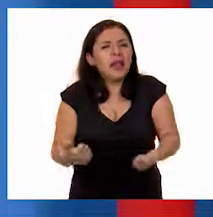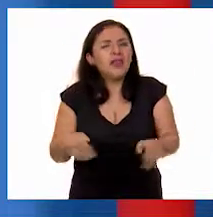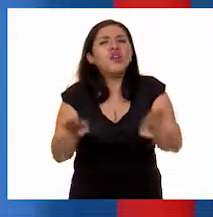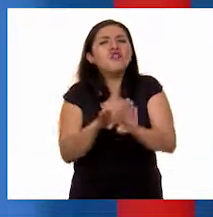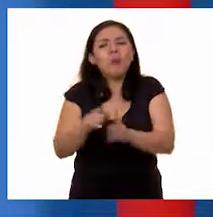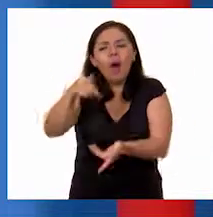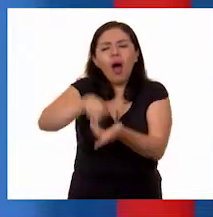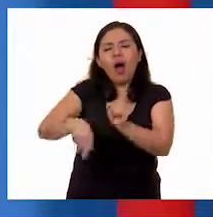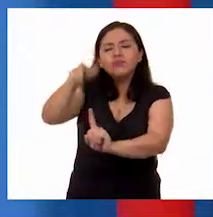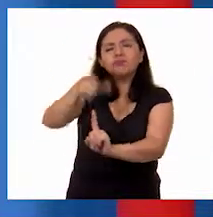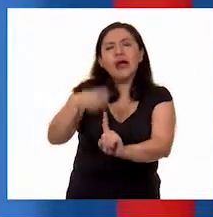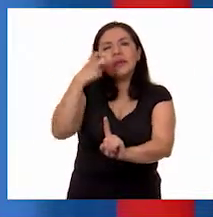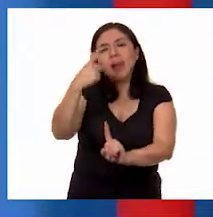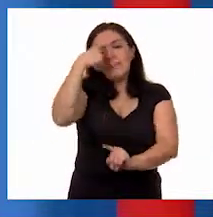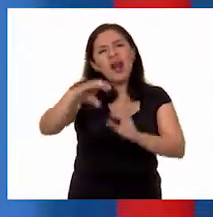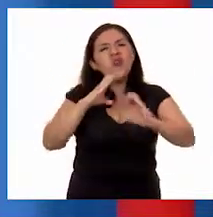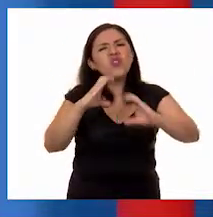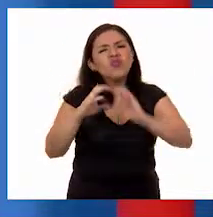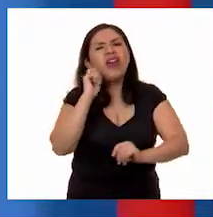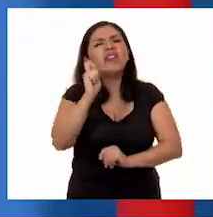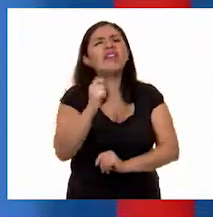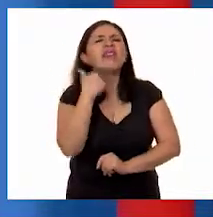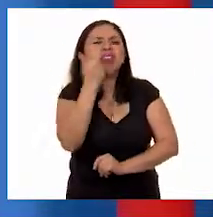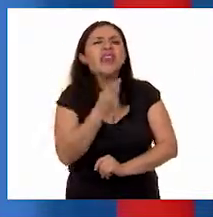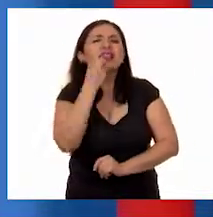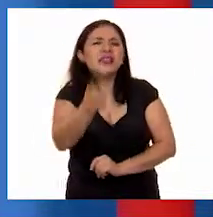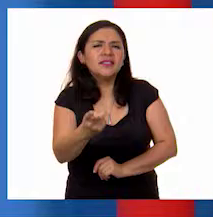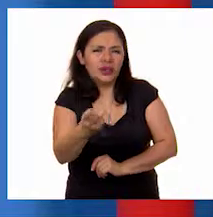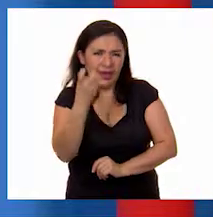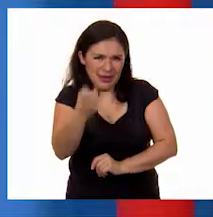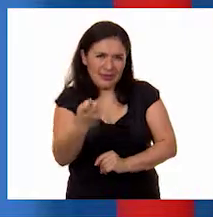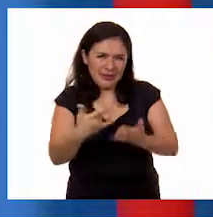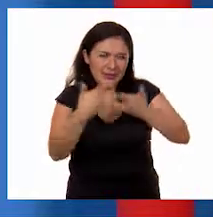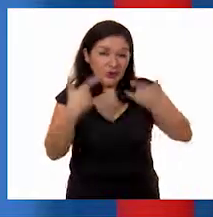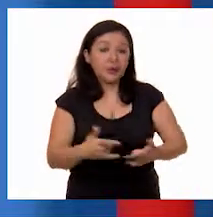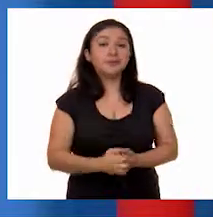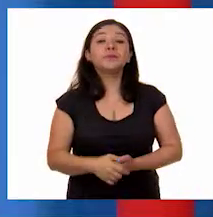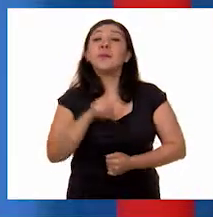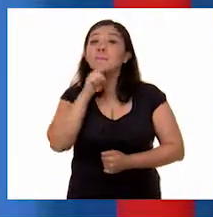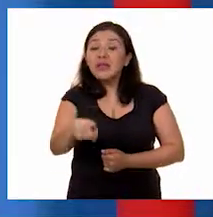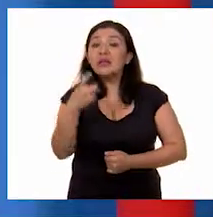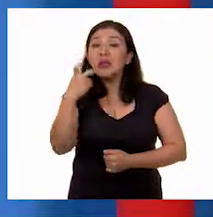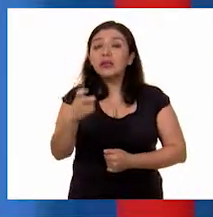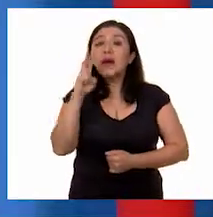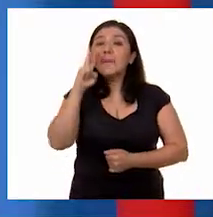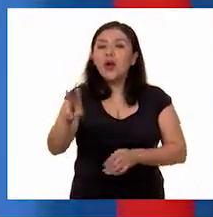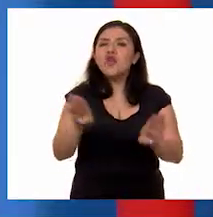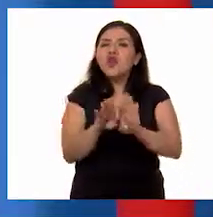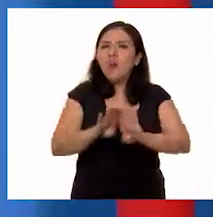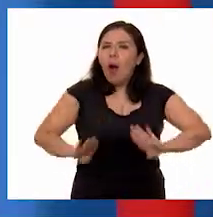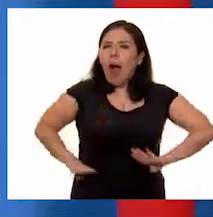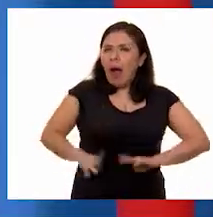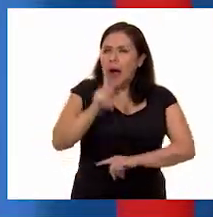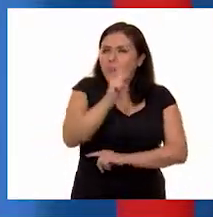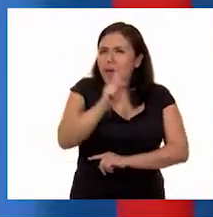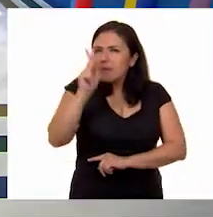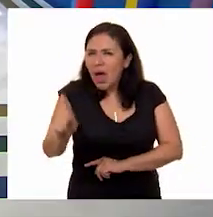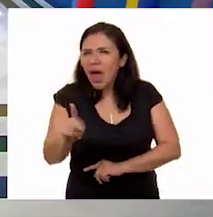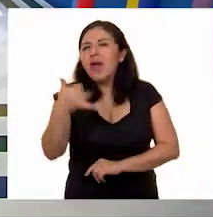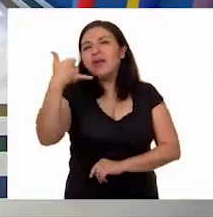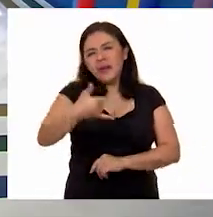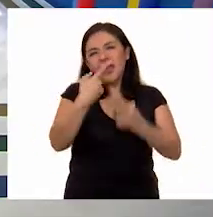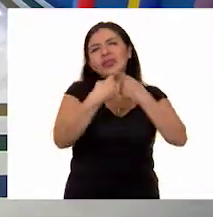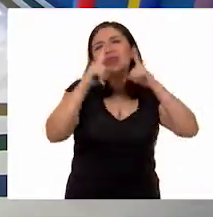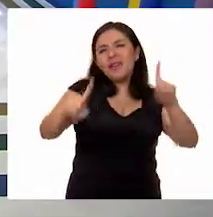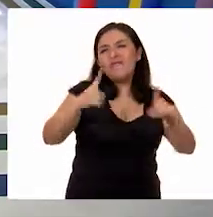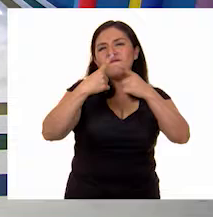el propósito comunicativo de cada uno de los autores con su texto. Y allí también observamos semejanzas y diferencias, pues cada uno